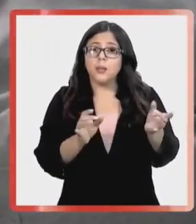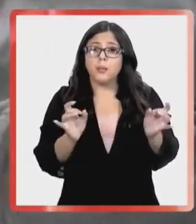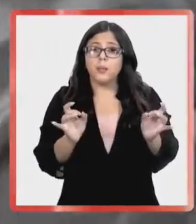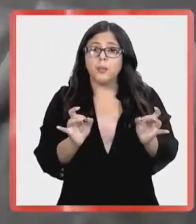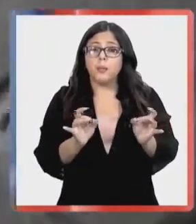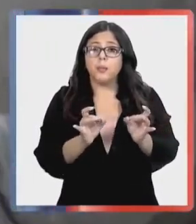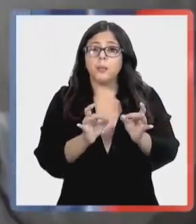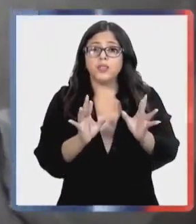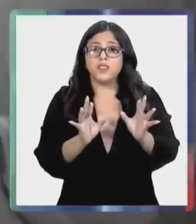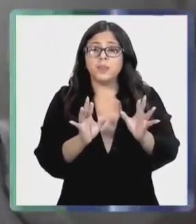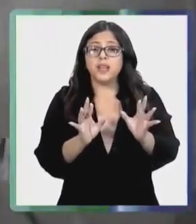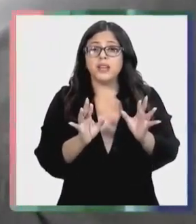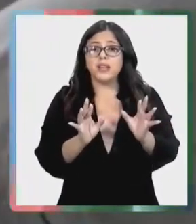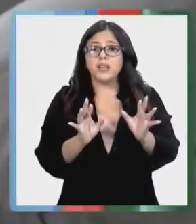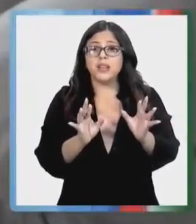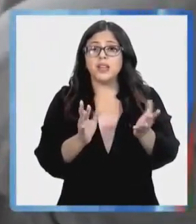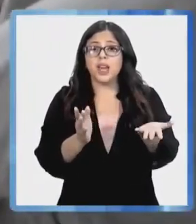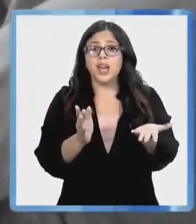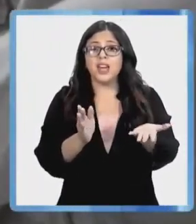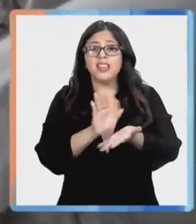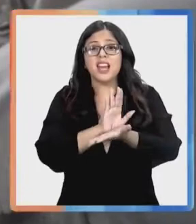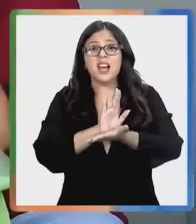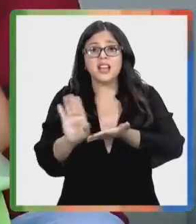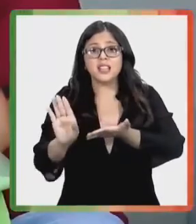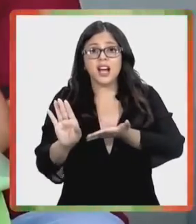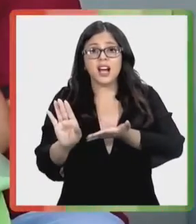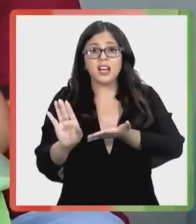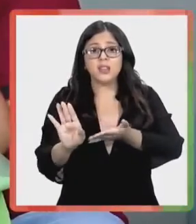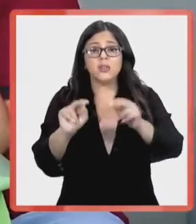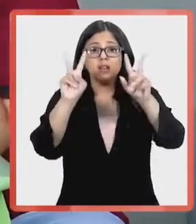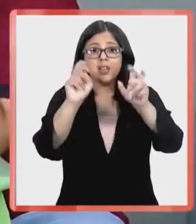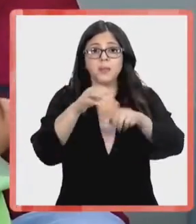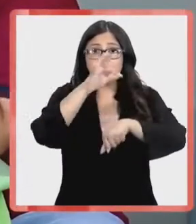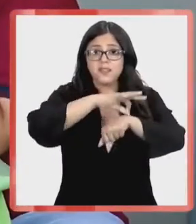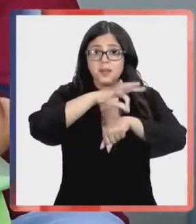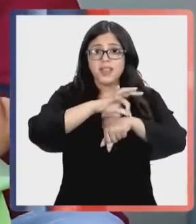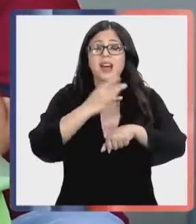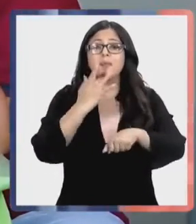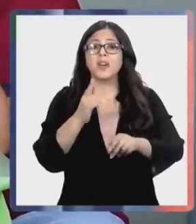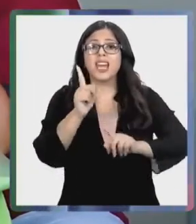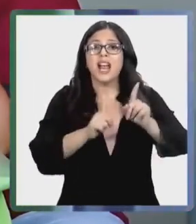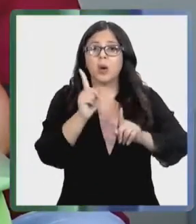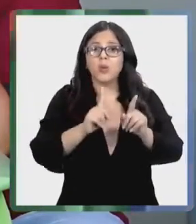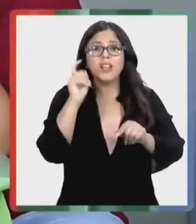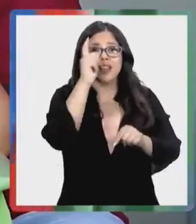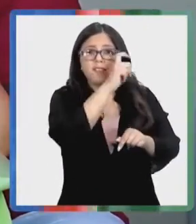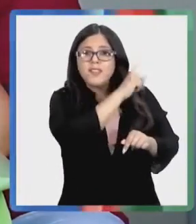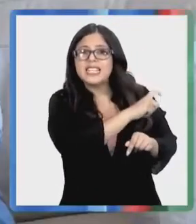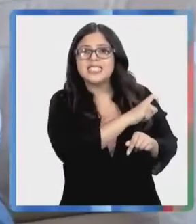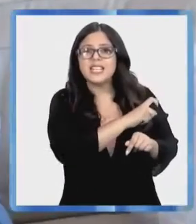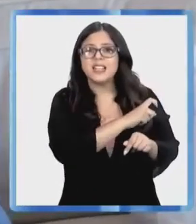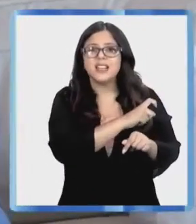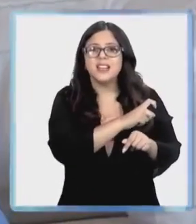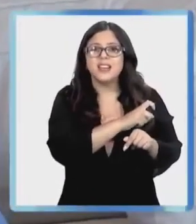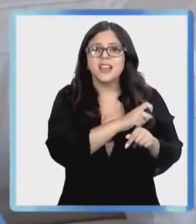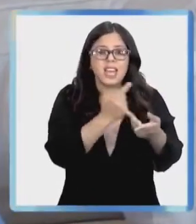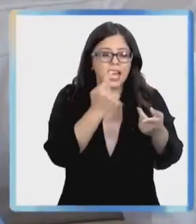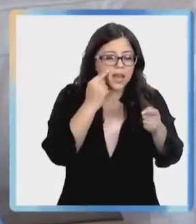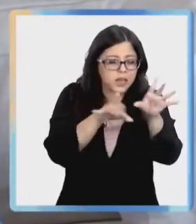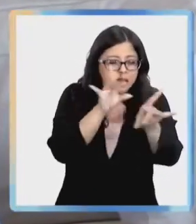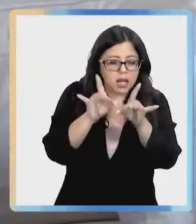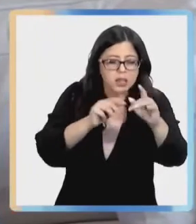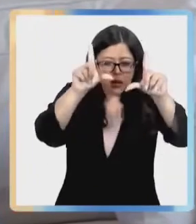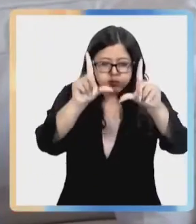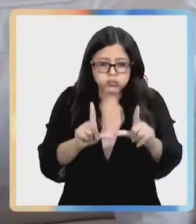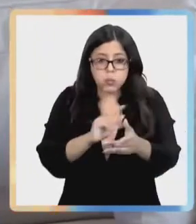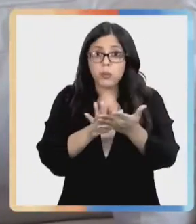son enfermedades que cuesta mucho demostrar, por ejemplo, con un escáner, con una radiografía, que es distinto tener un tumor, un nódulo, que dice, mira, aquí está,